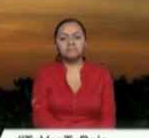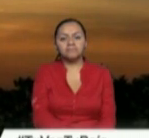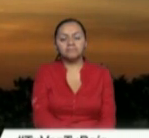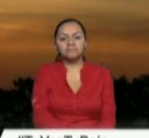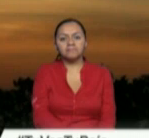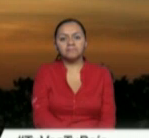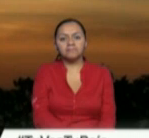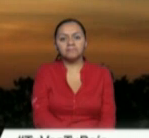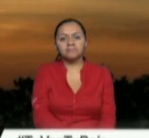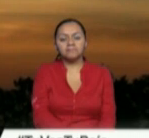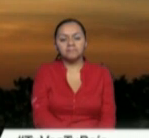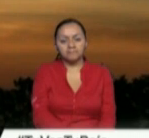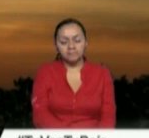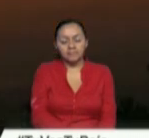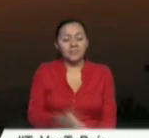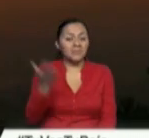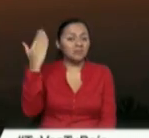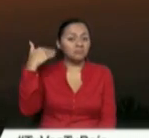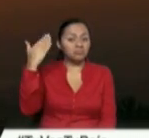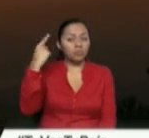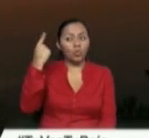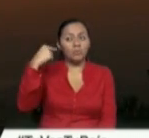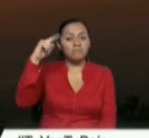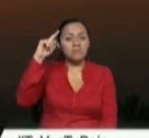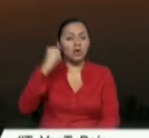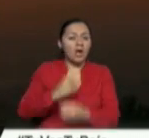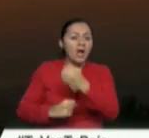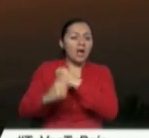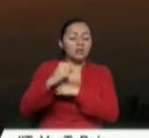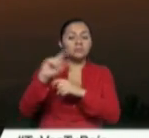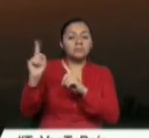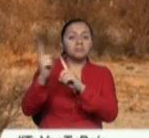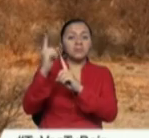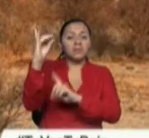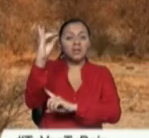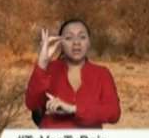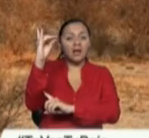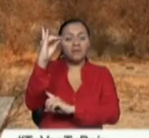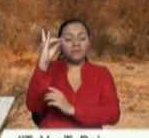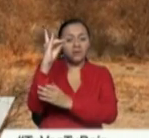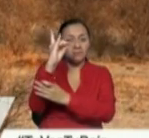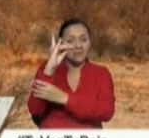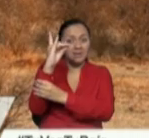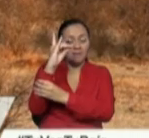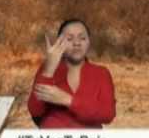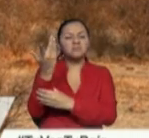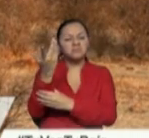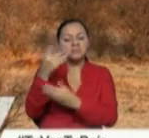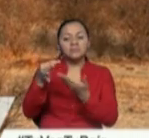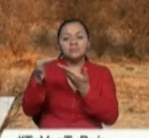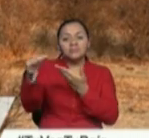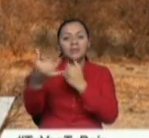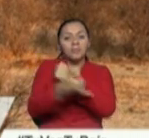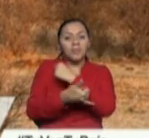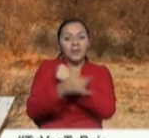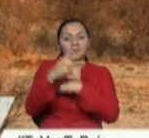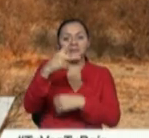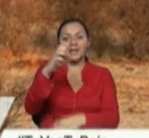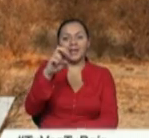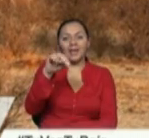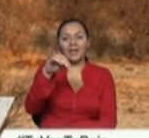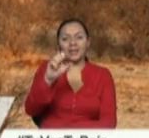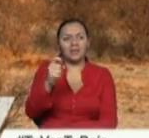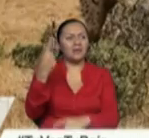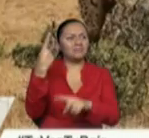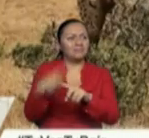extinción hace más de un millón de años las primeras jirafas de sabana emergieron en lo que hoy es Kenia hoy el país tiene la diversidad más